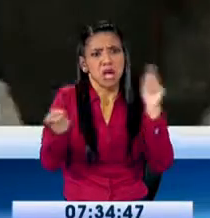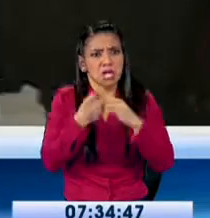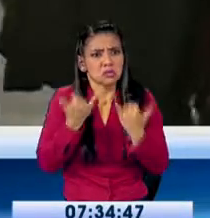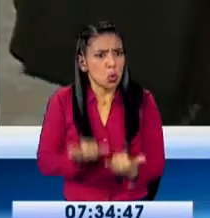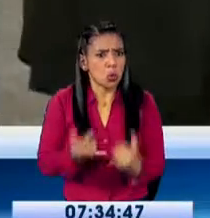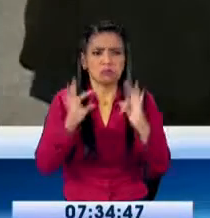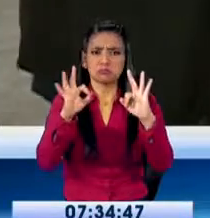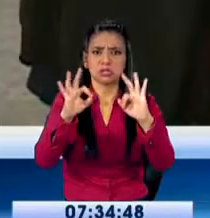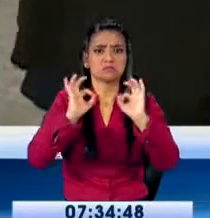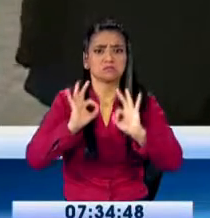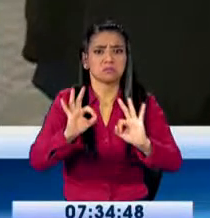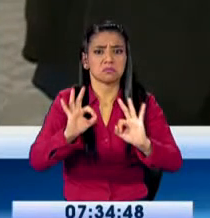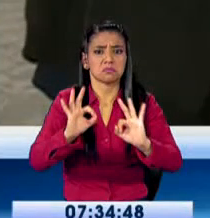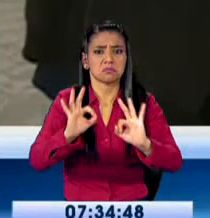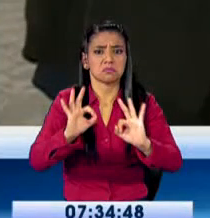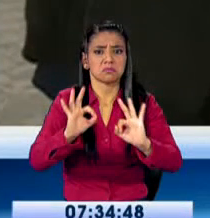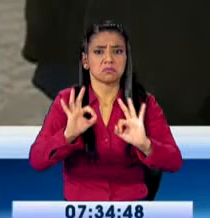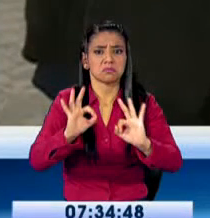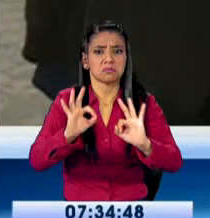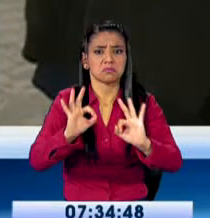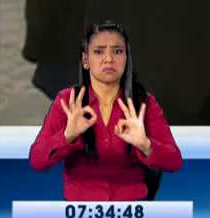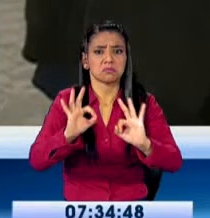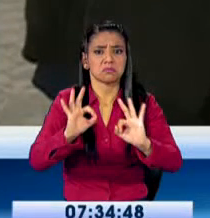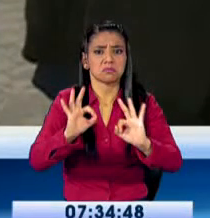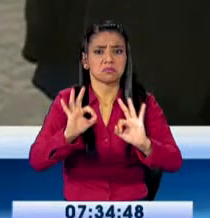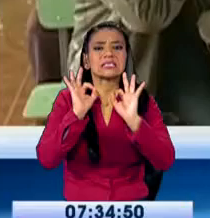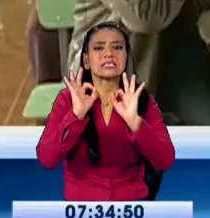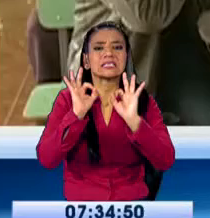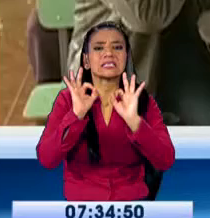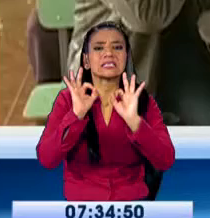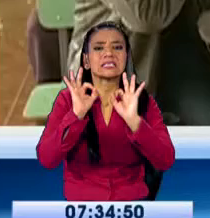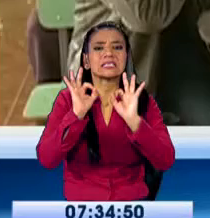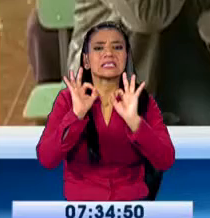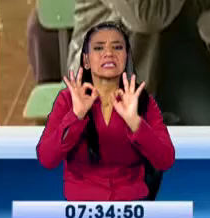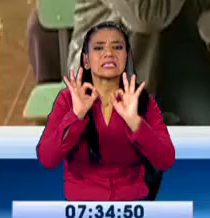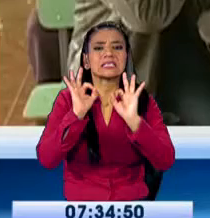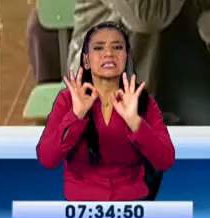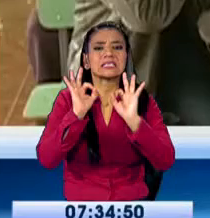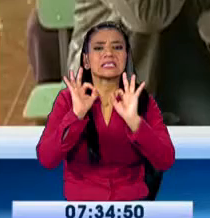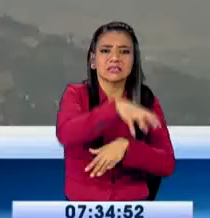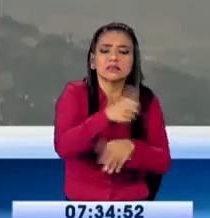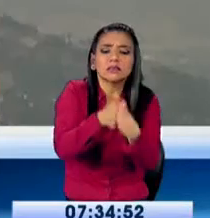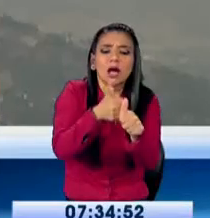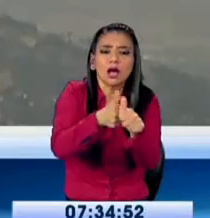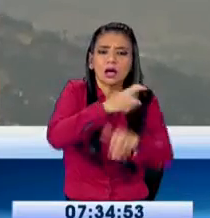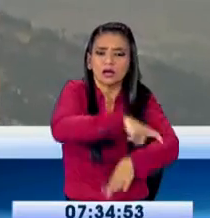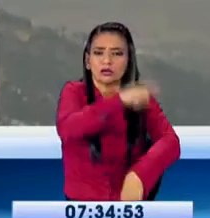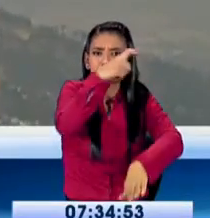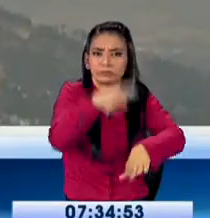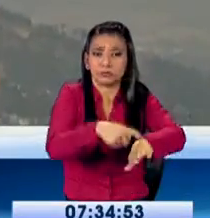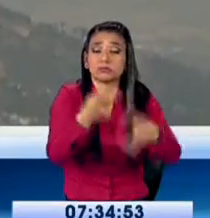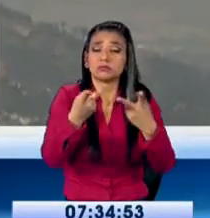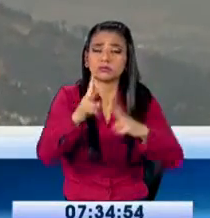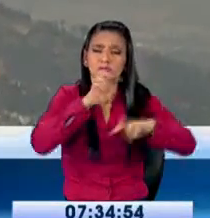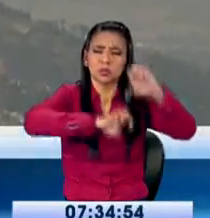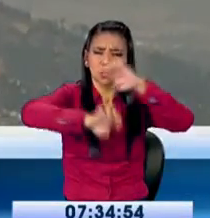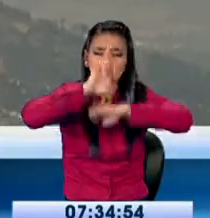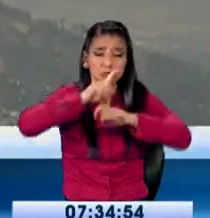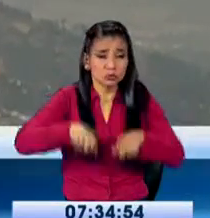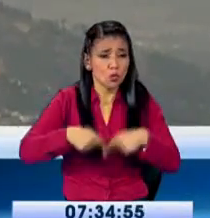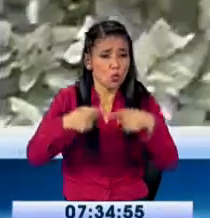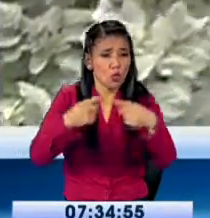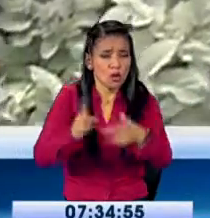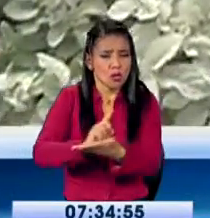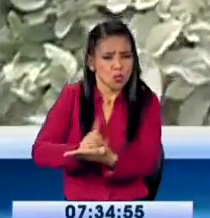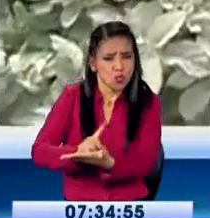momento. Dijo que los planes preventivos están siendo aplicados en las tres provincias de influencia del volcán y que se realiza una evaluación diaria del